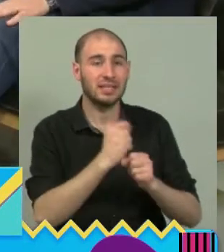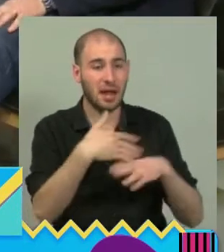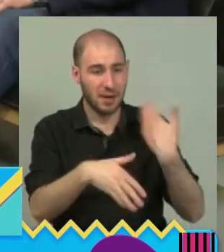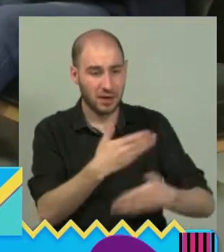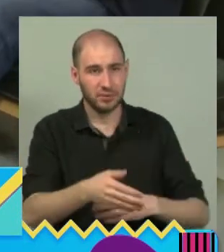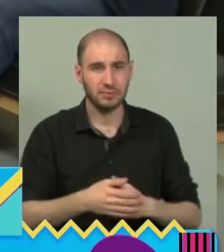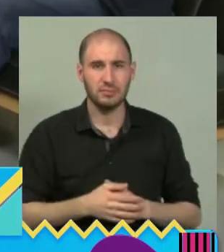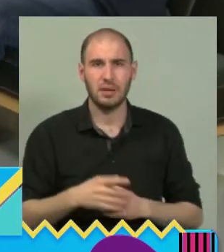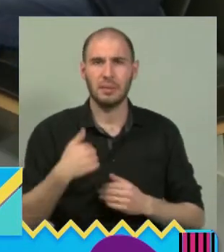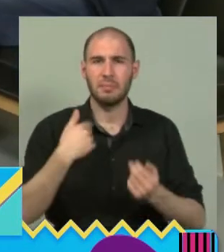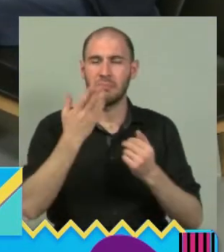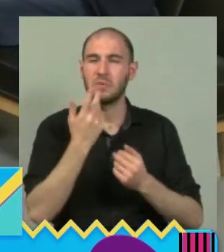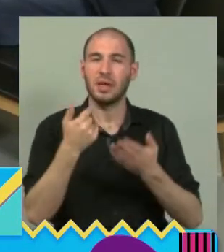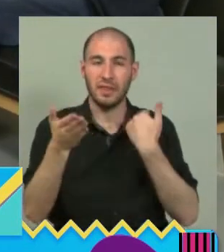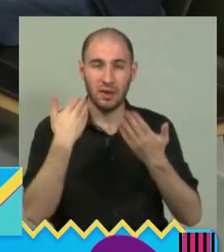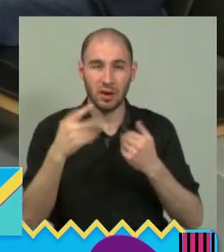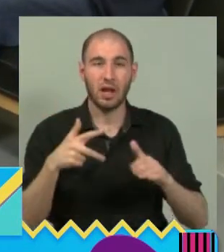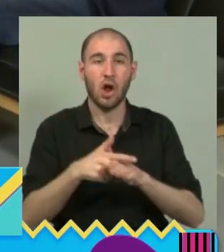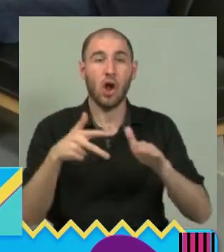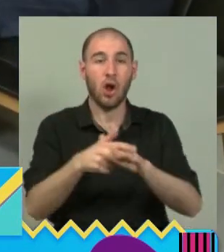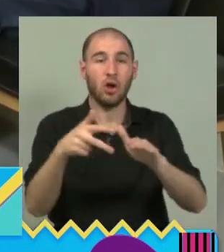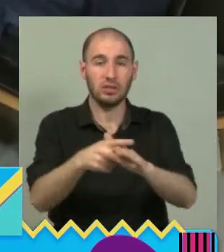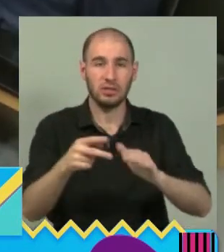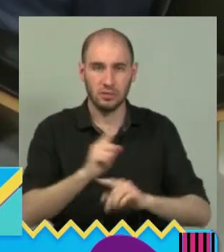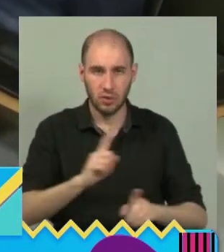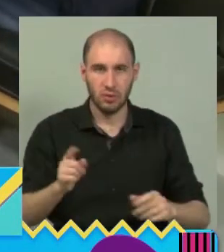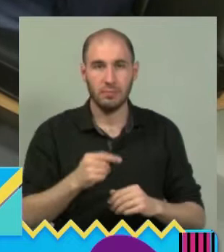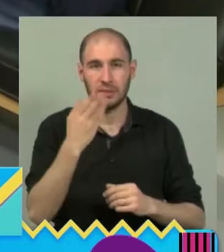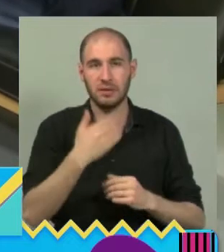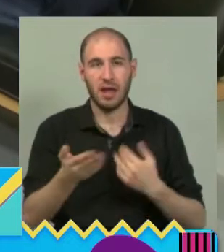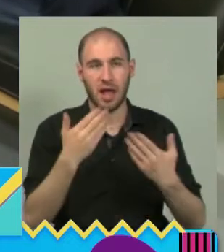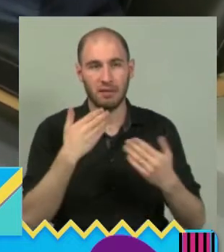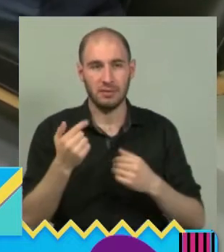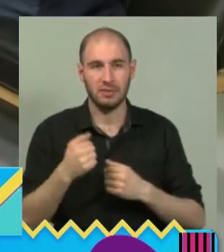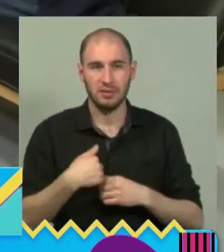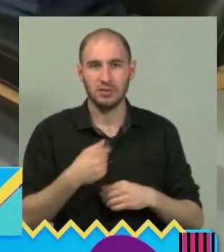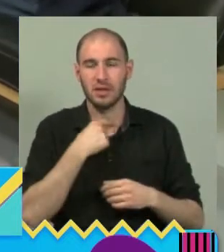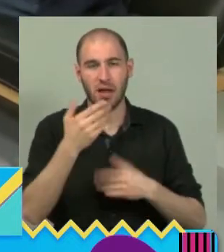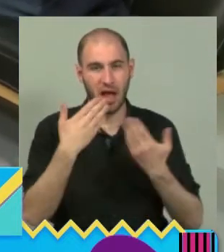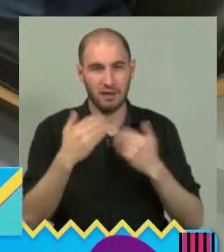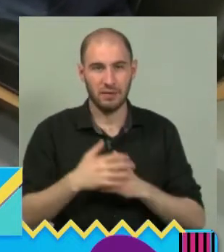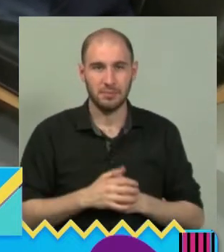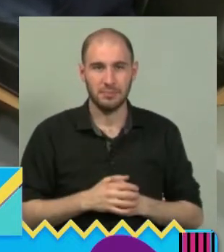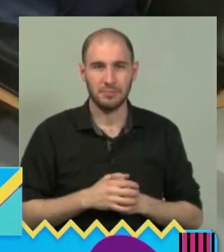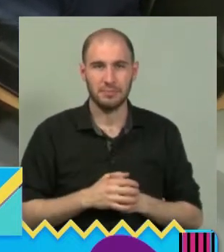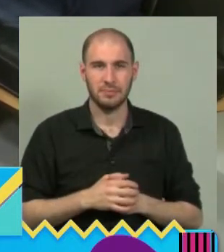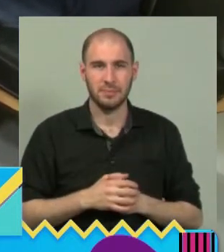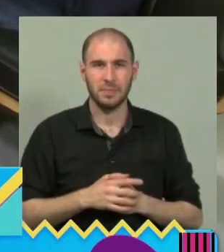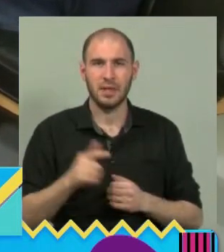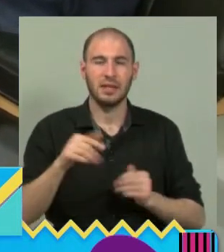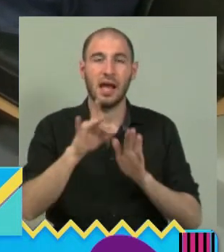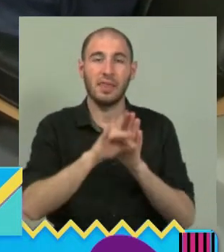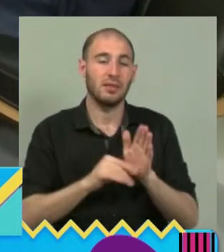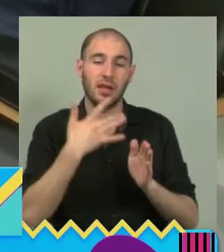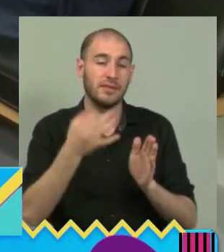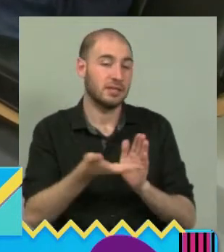trabajo. A mí me gusta dialogar y no interrumpir a mis interlocutores o con quienes yo pretendo hablar. Es decir, estos son datos de